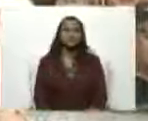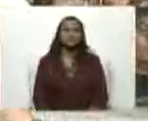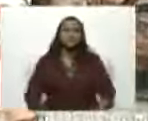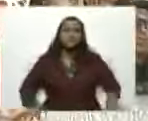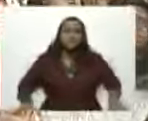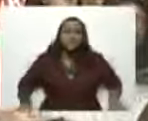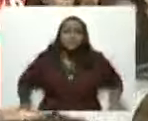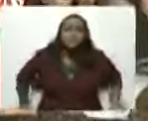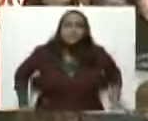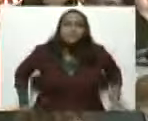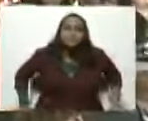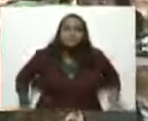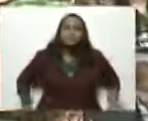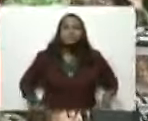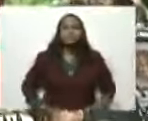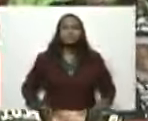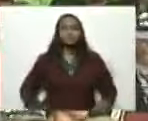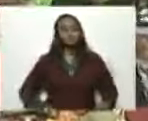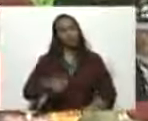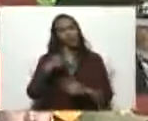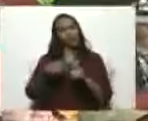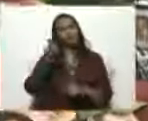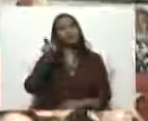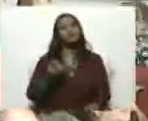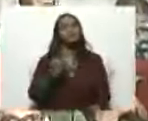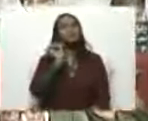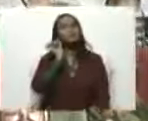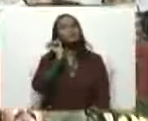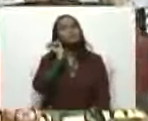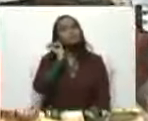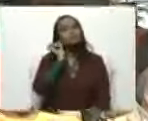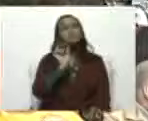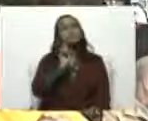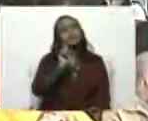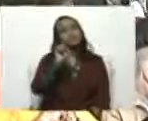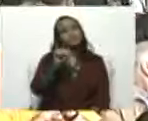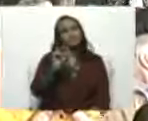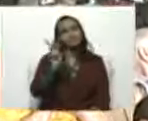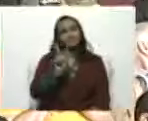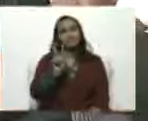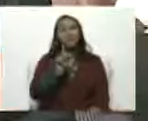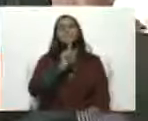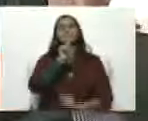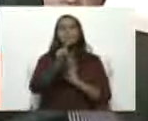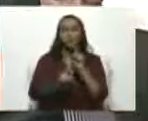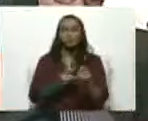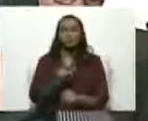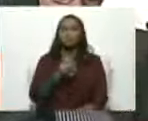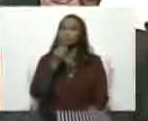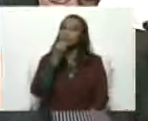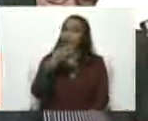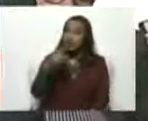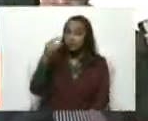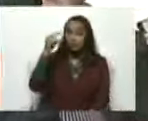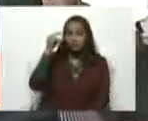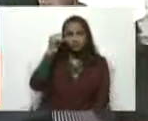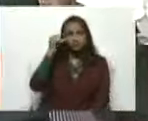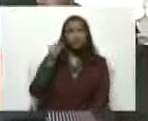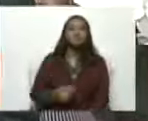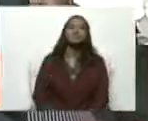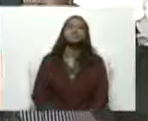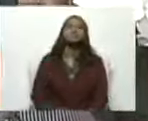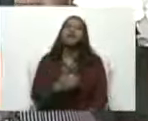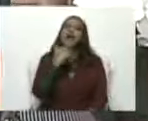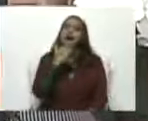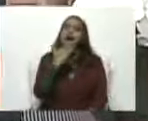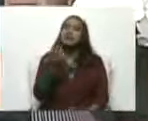realiza Hugo Guanipa por Radio Nacional de Venezuela. Sí, muy buenos días. Algo muy novedoso,